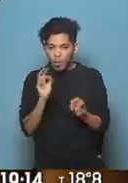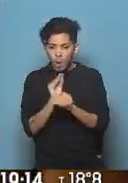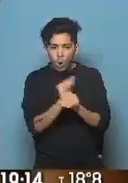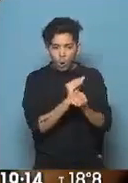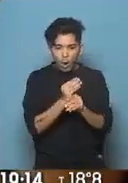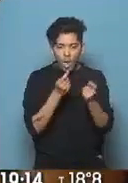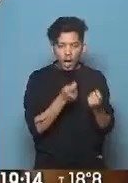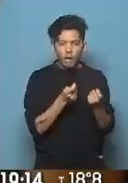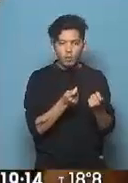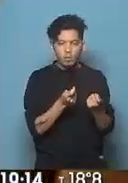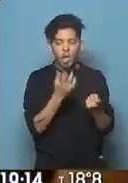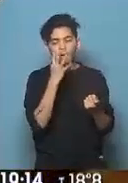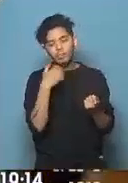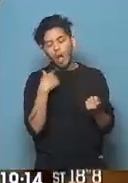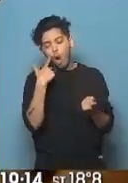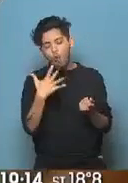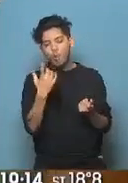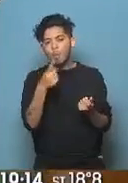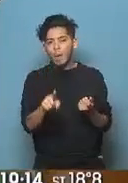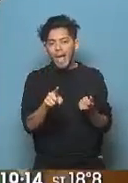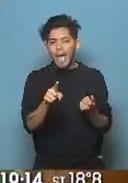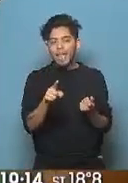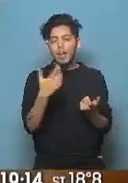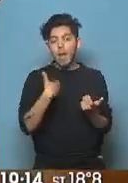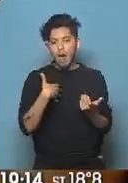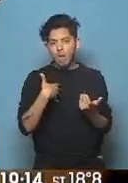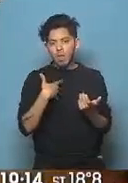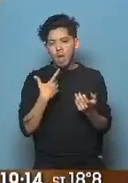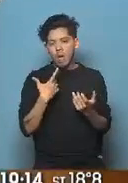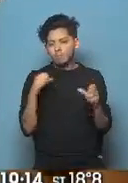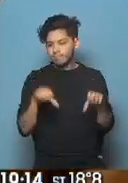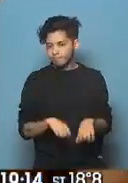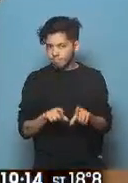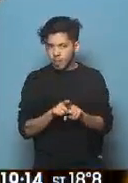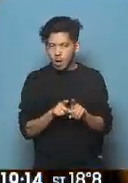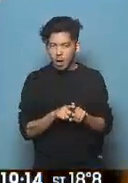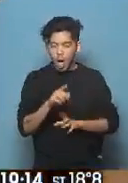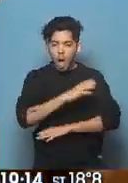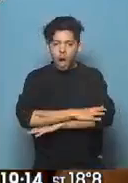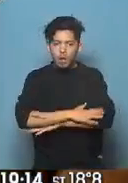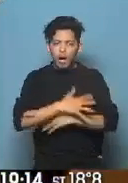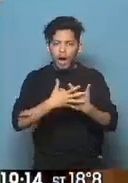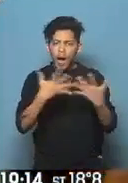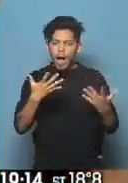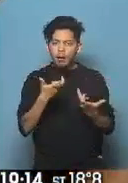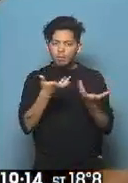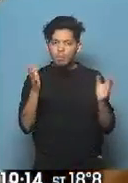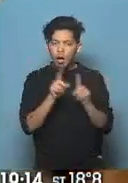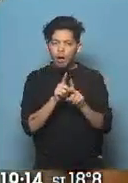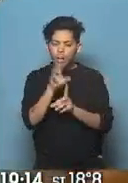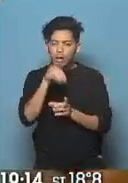pero que en la Argentina desde hace décadas no ocurre y que yo creo que hay que poner en valor, precisamente esta actitud de la gran mayoría del